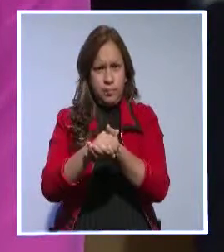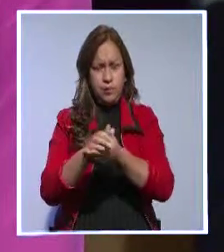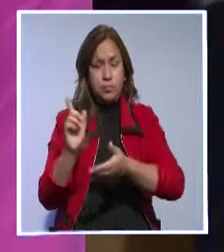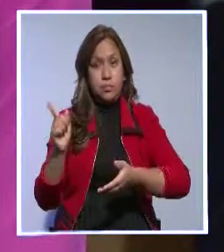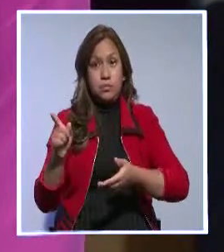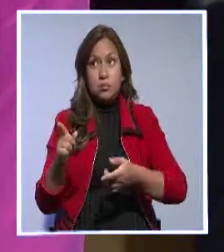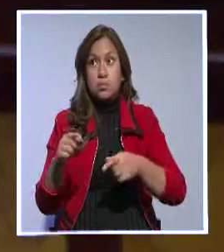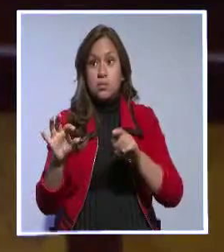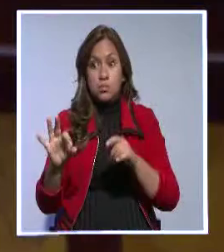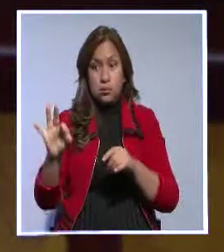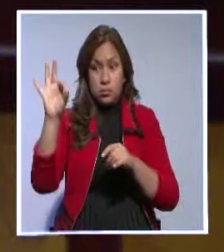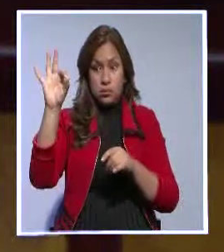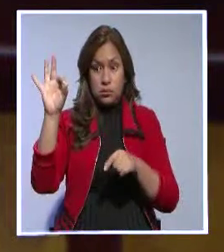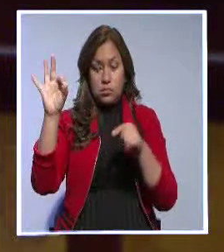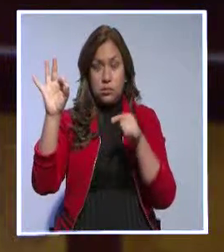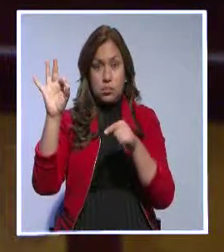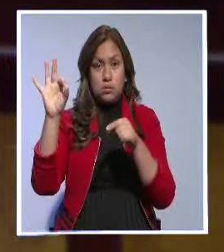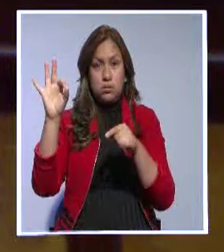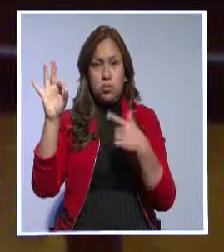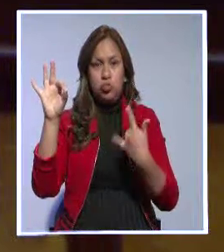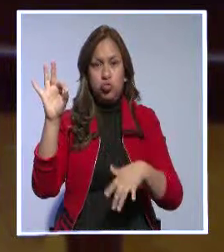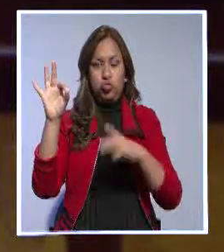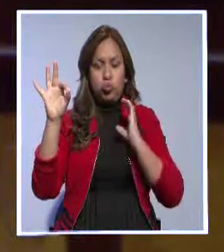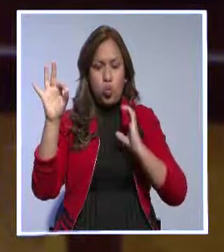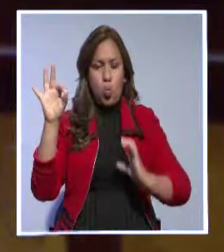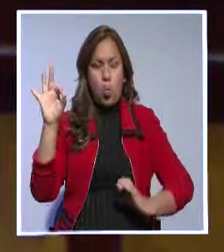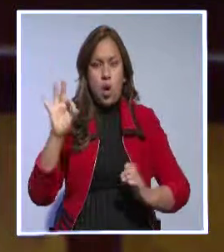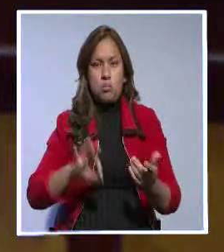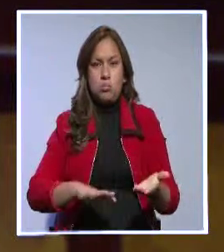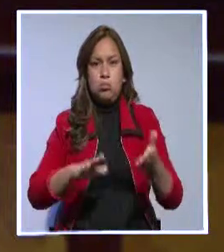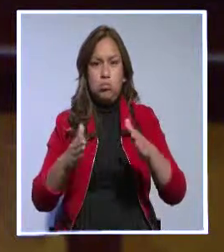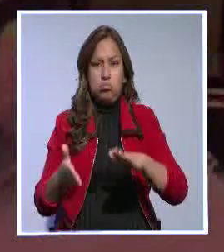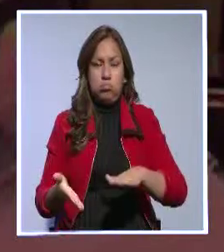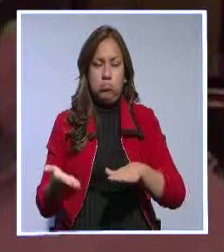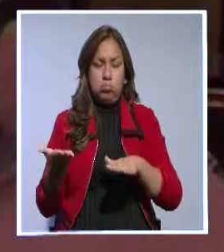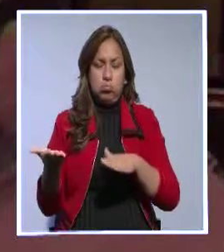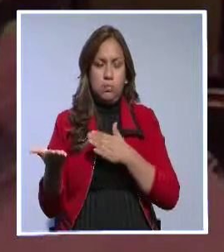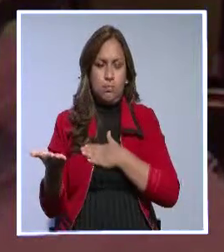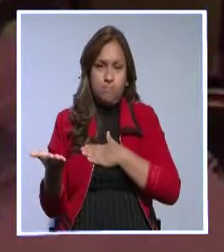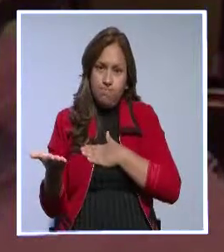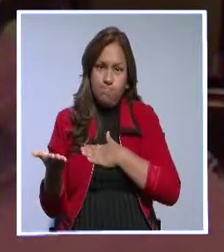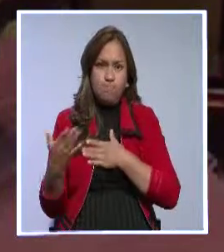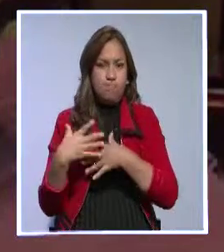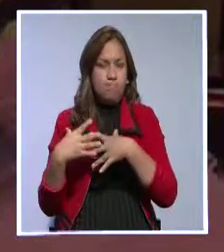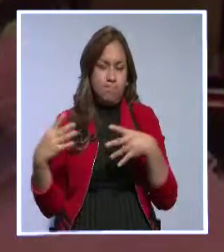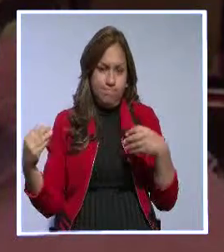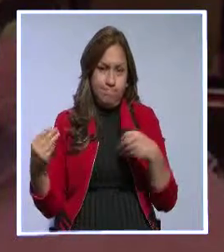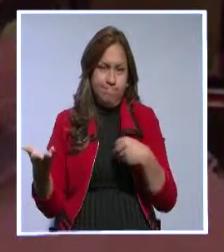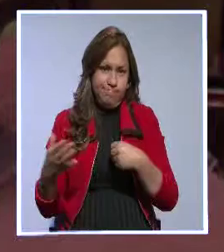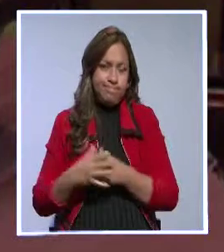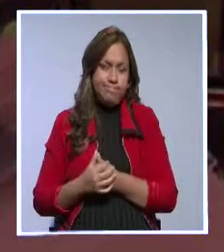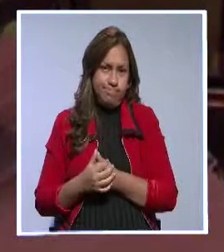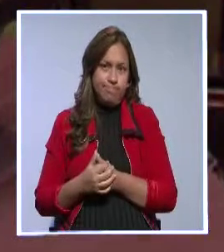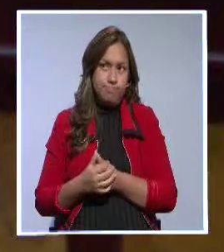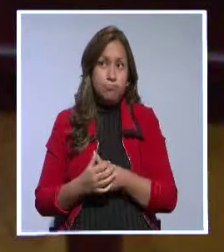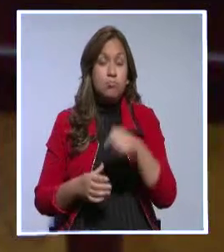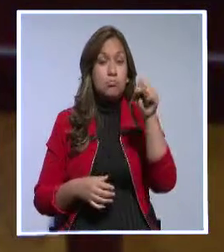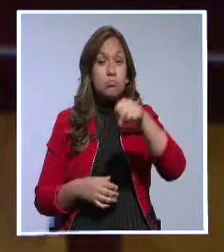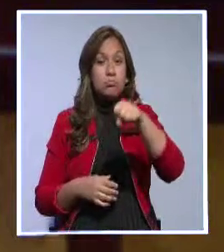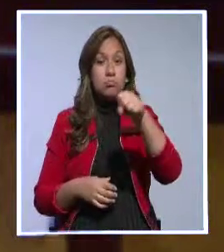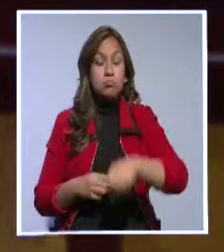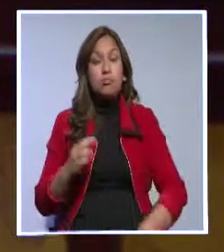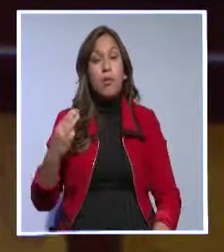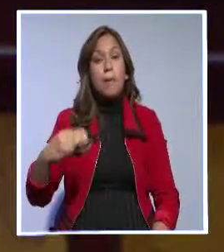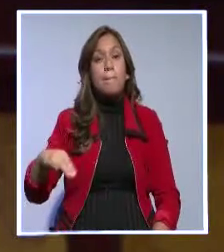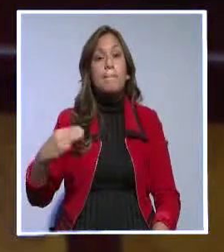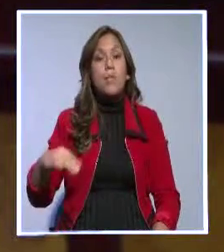encontrar finalmente el cadáver de una persona que había desaparecido cuenta que bueno el miércoles pasado